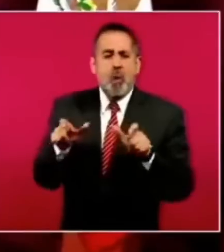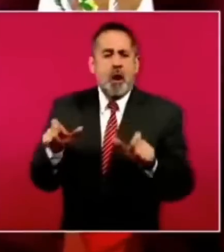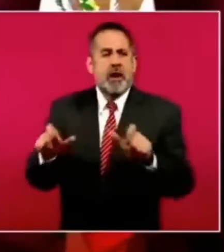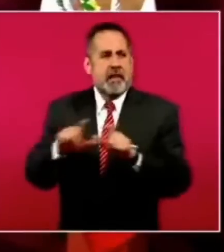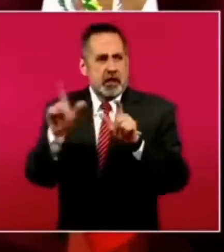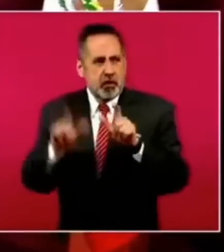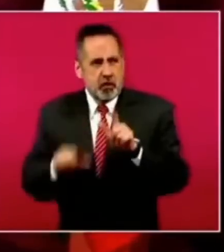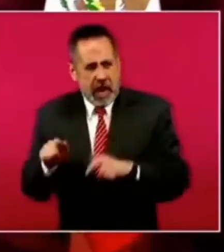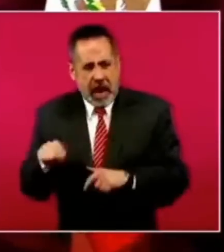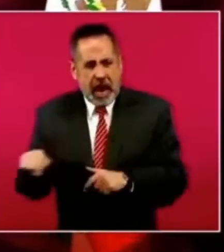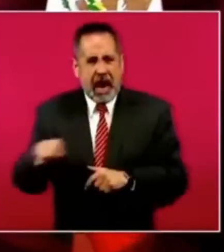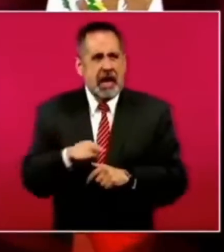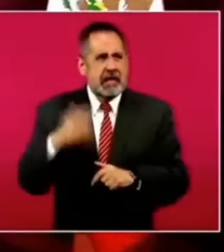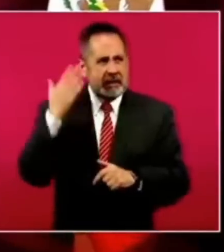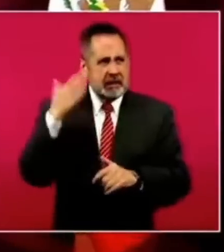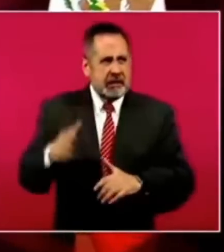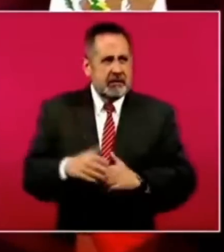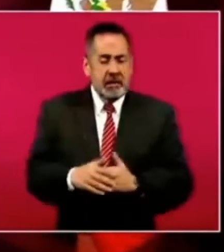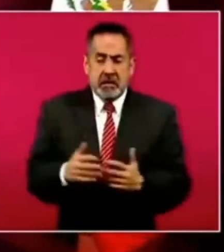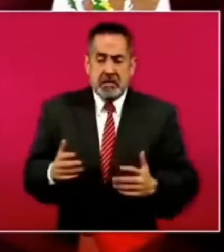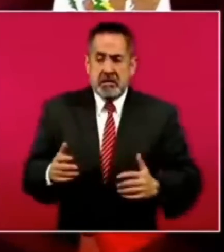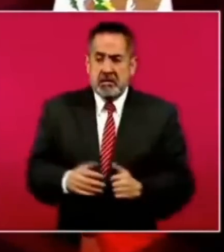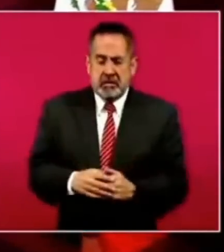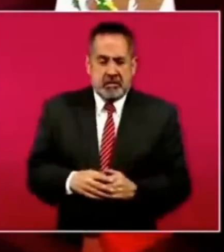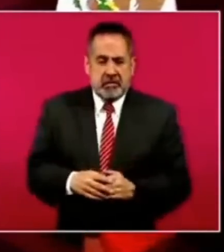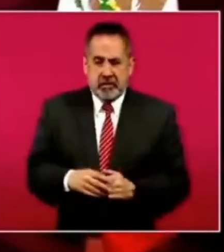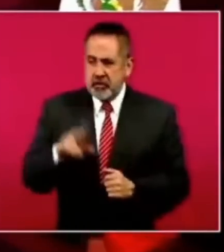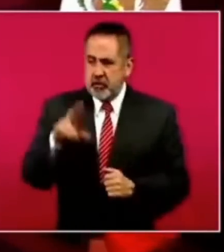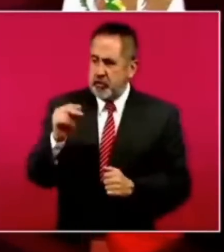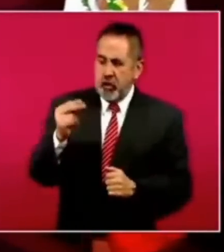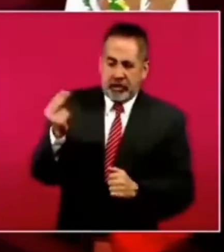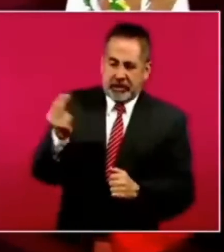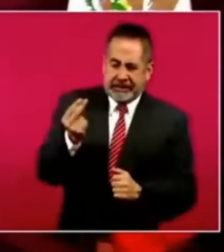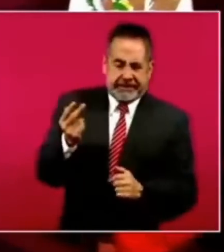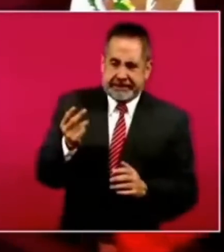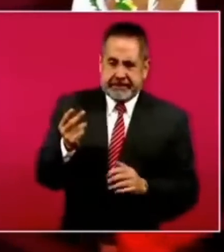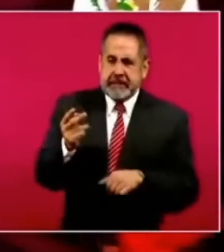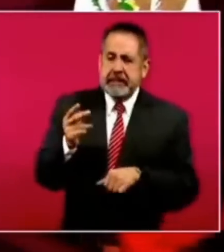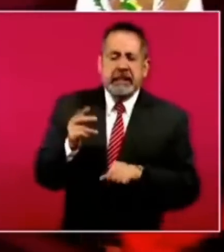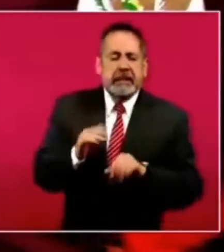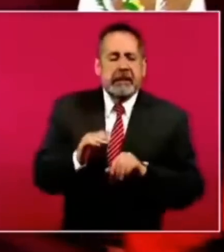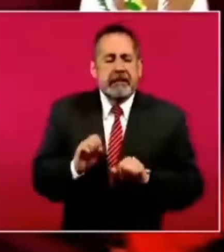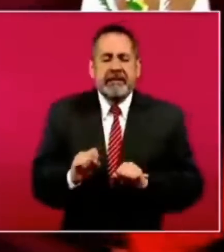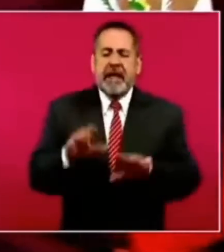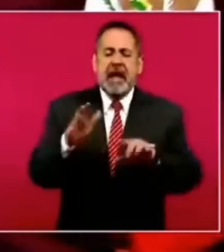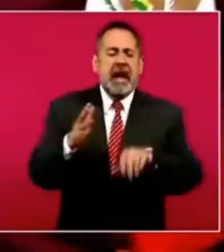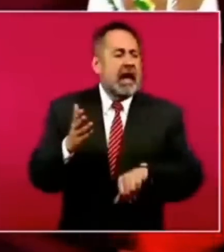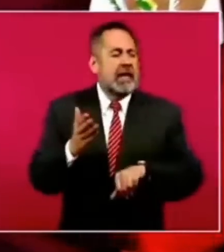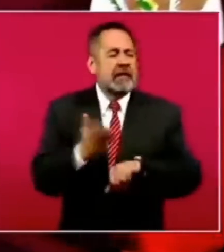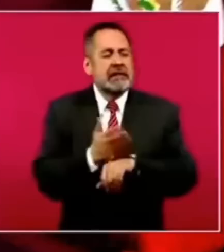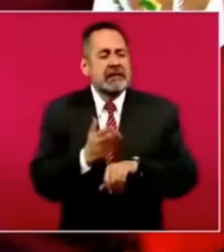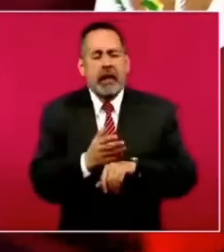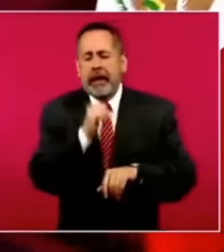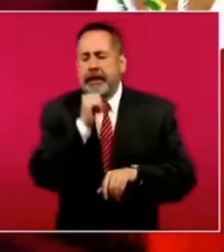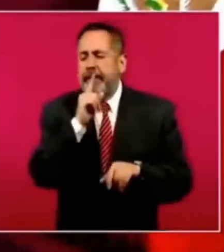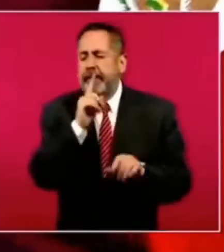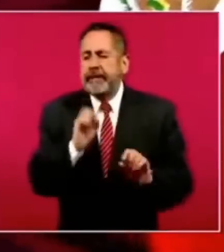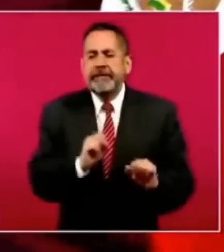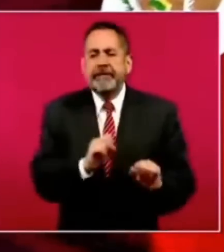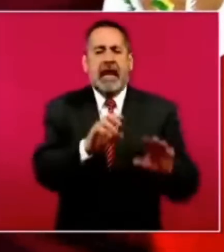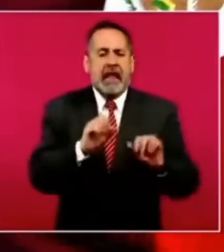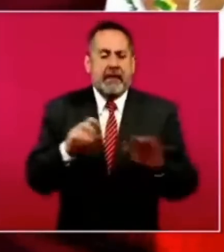Guardia Nacional, que no se permite impunidad,